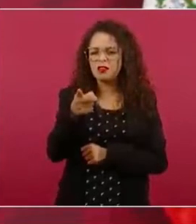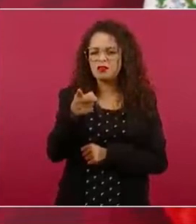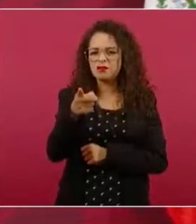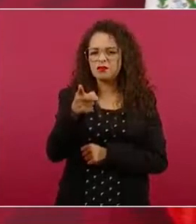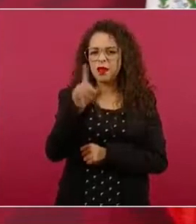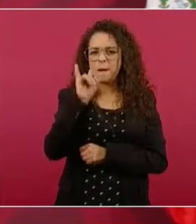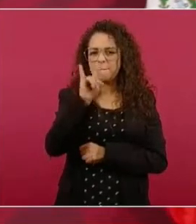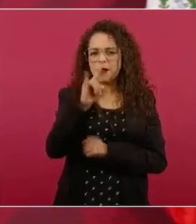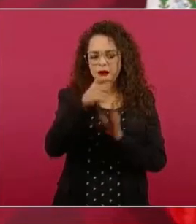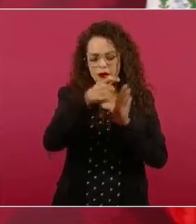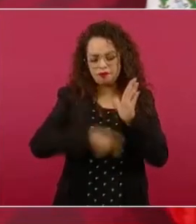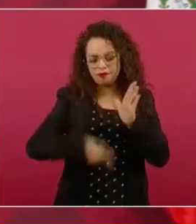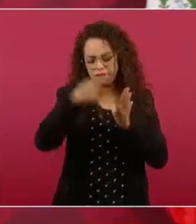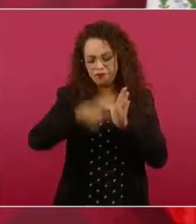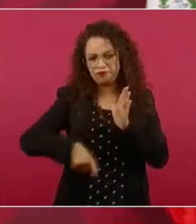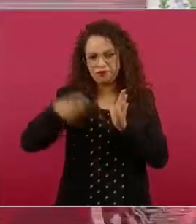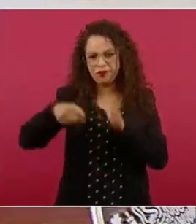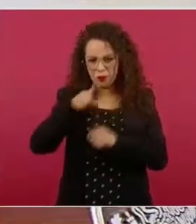y los artículos.